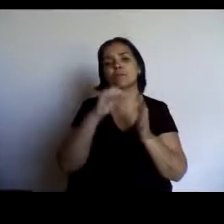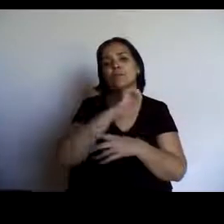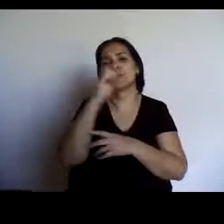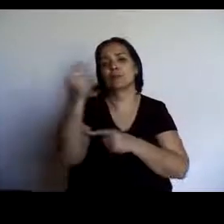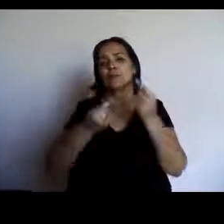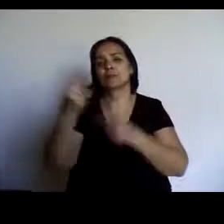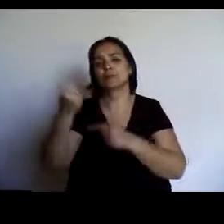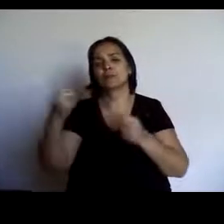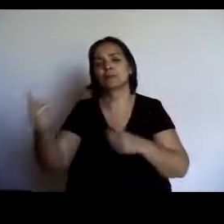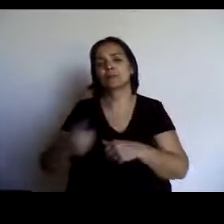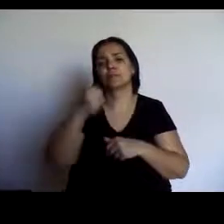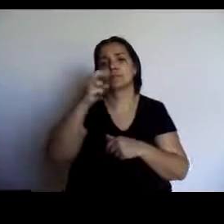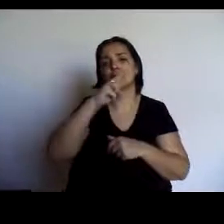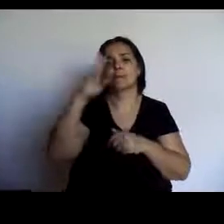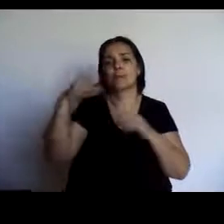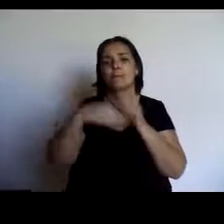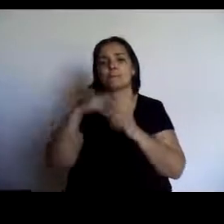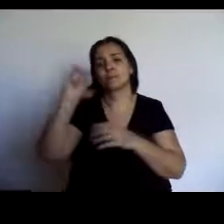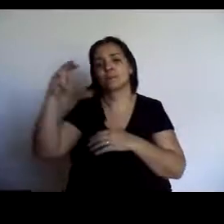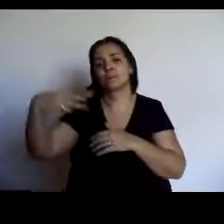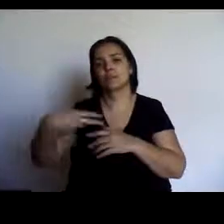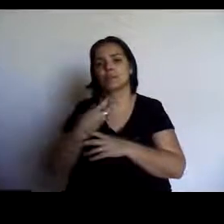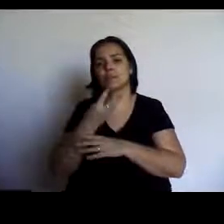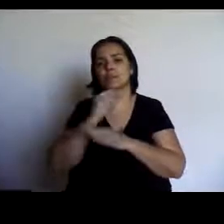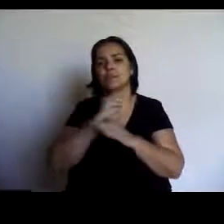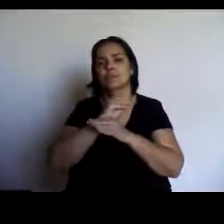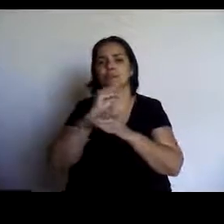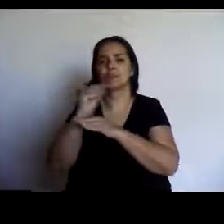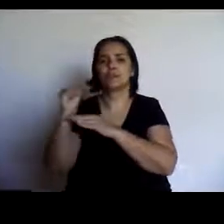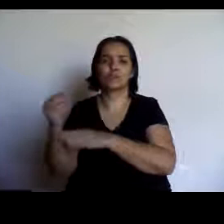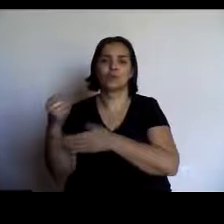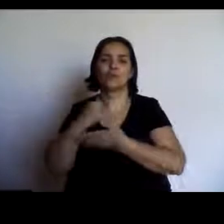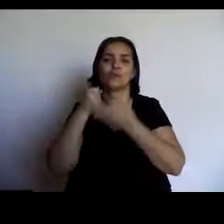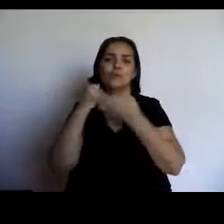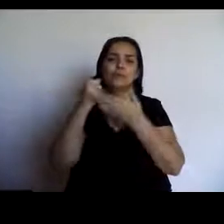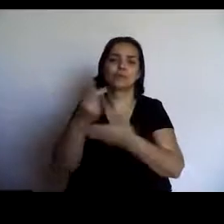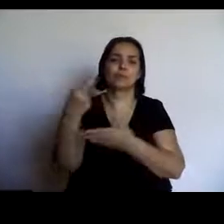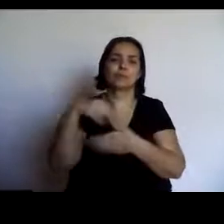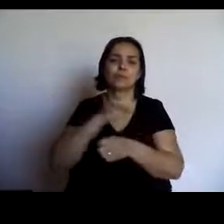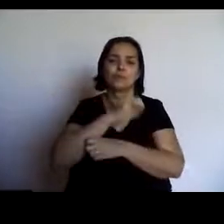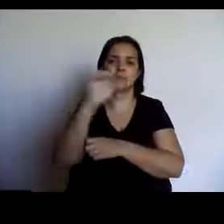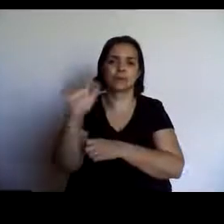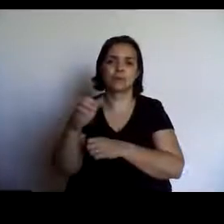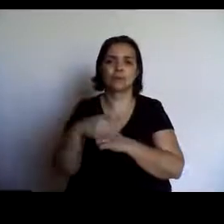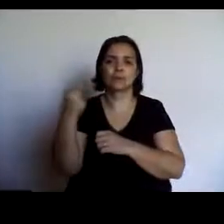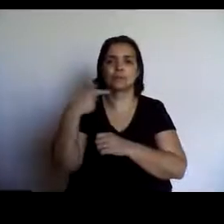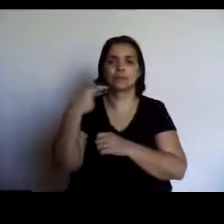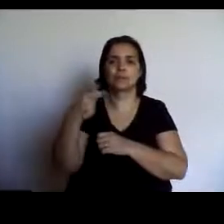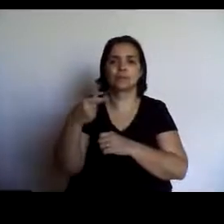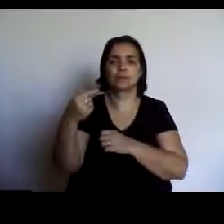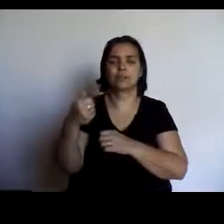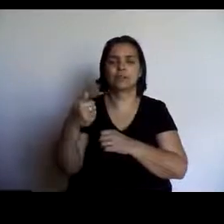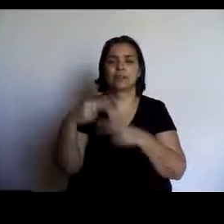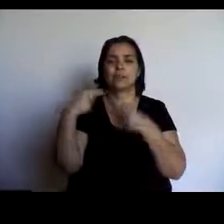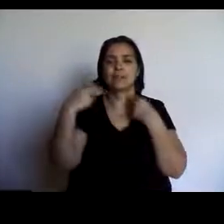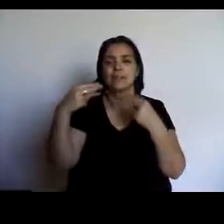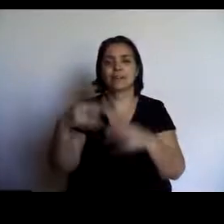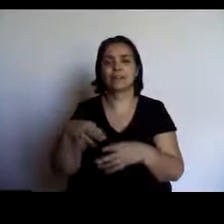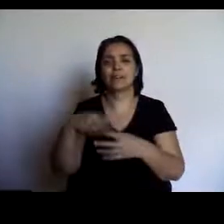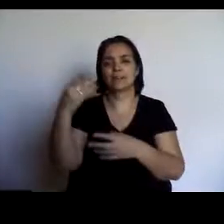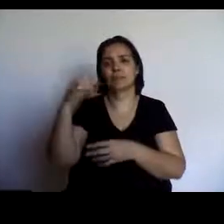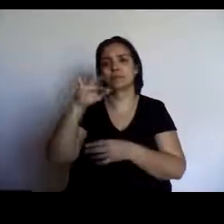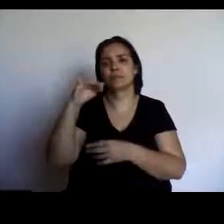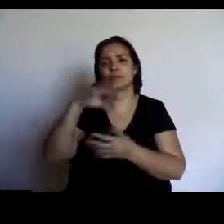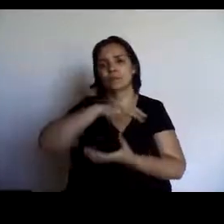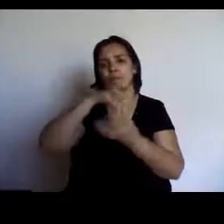de más de 22 millones de euros financiado por fondos estructurales y de inversión europeos. Disponer de una delegación en Bruselas y su encuadre en la